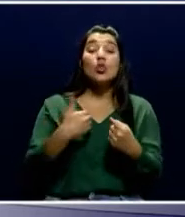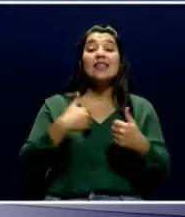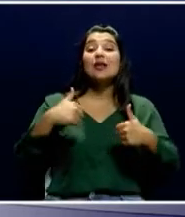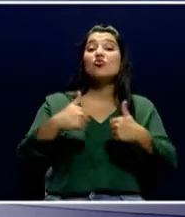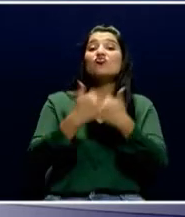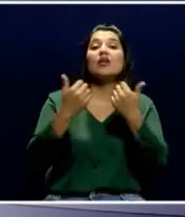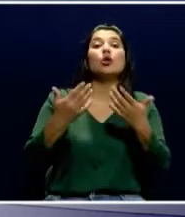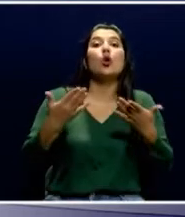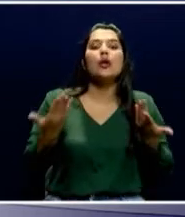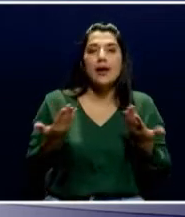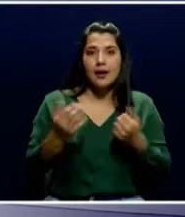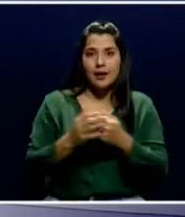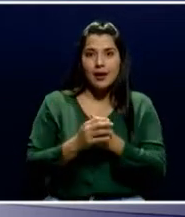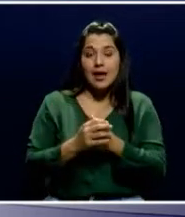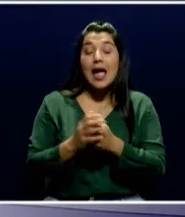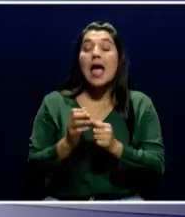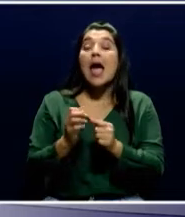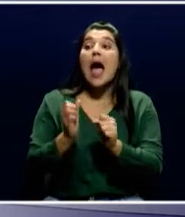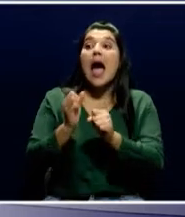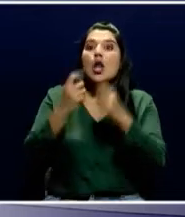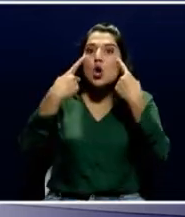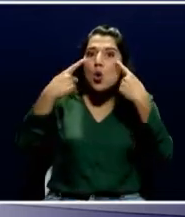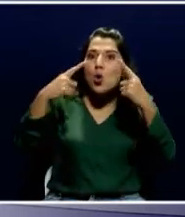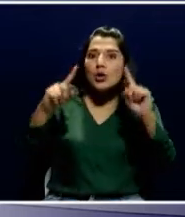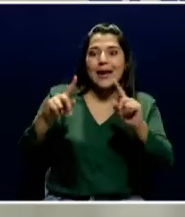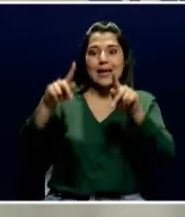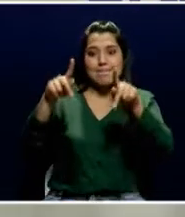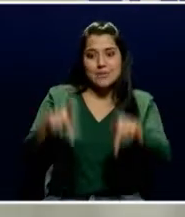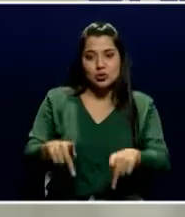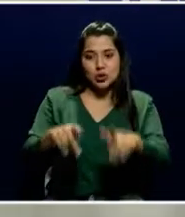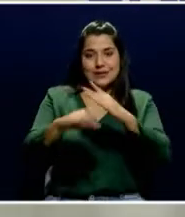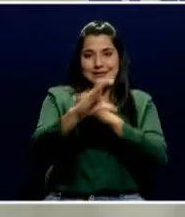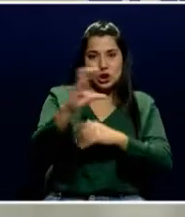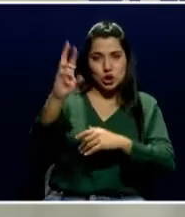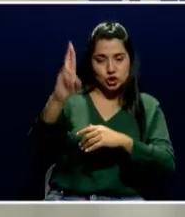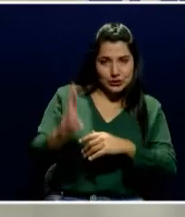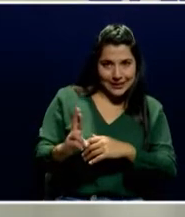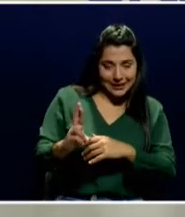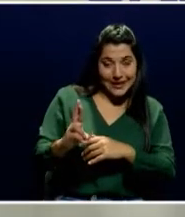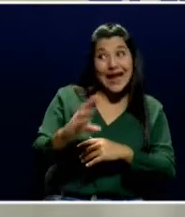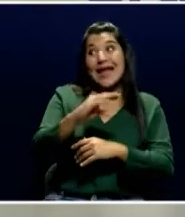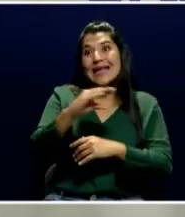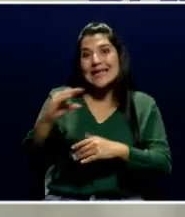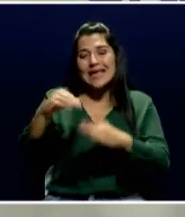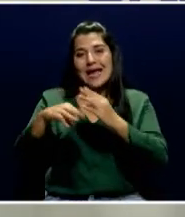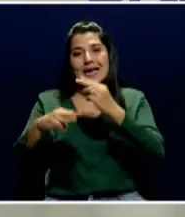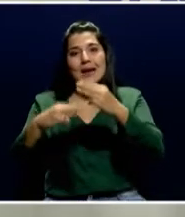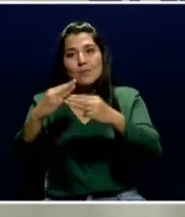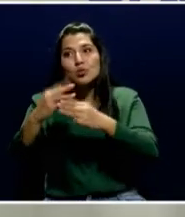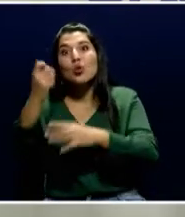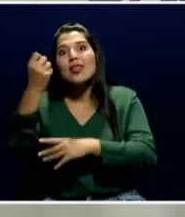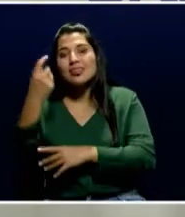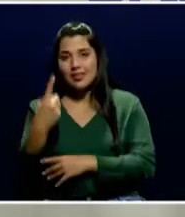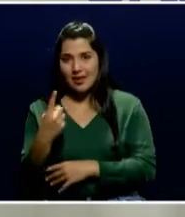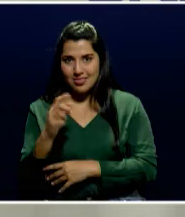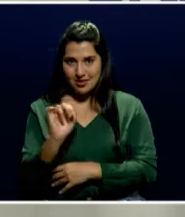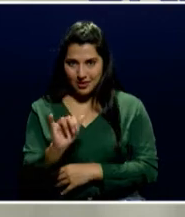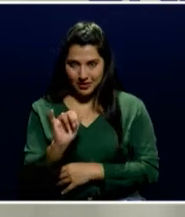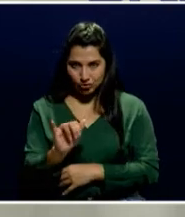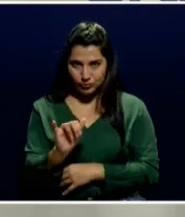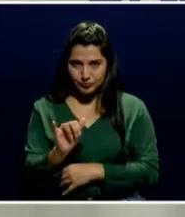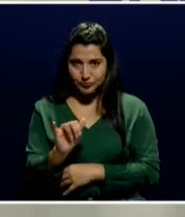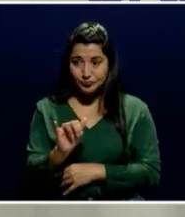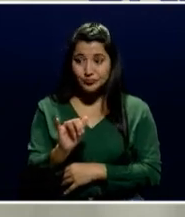en la mente de los costarricenses y de los ciudadanos del mundo de qué se trata eso. Dicen unos autores